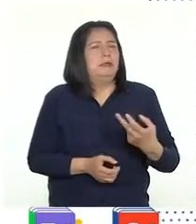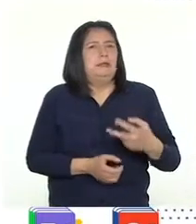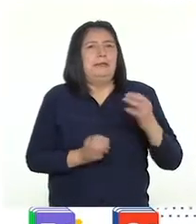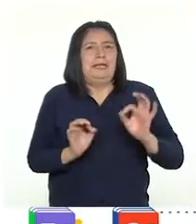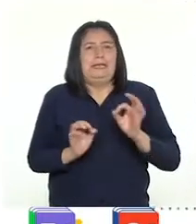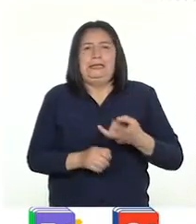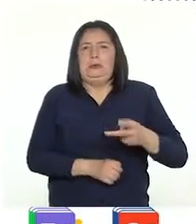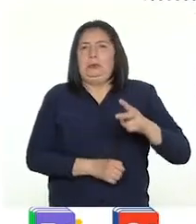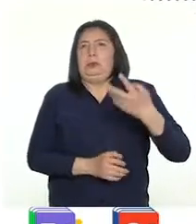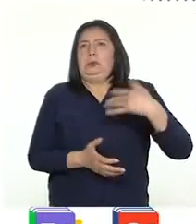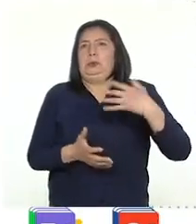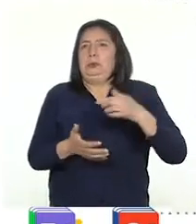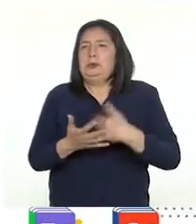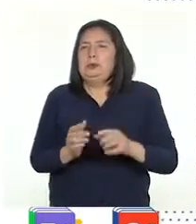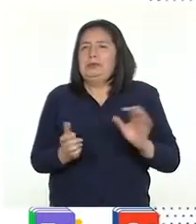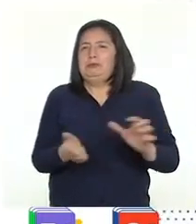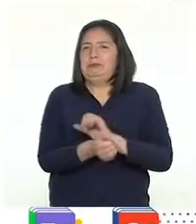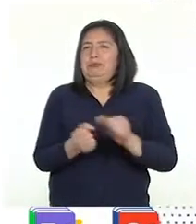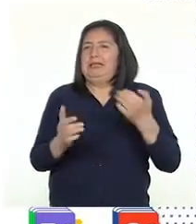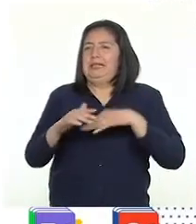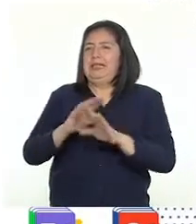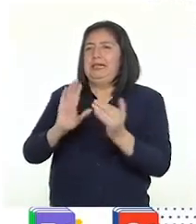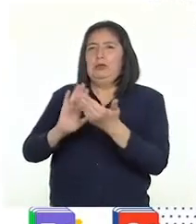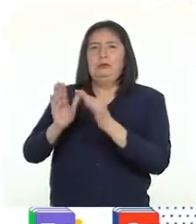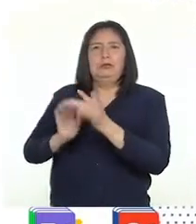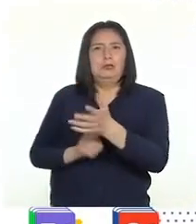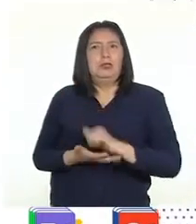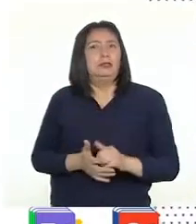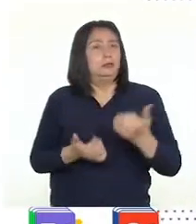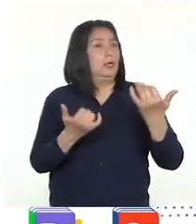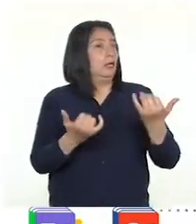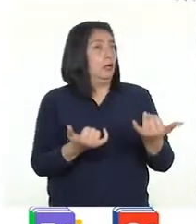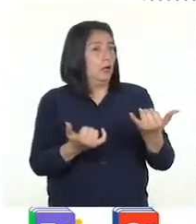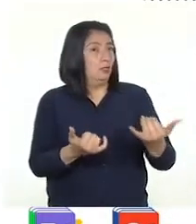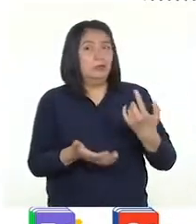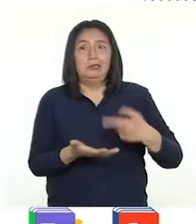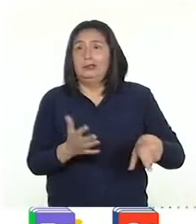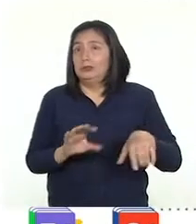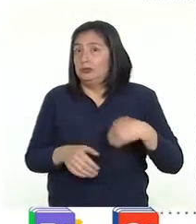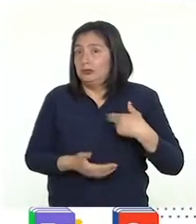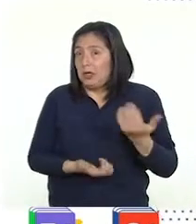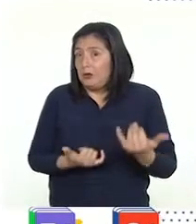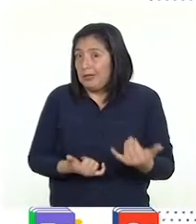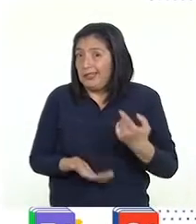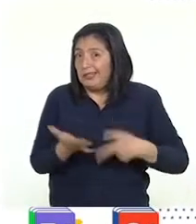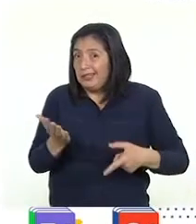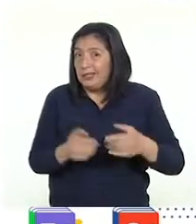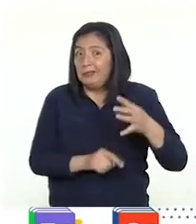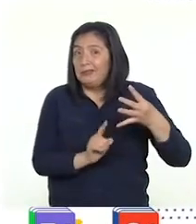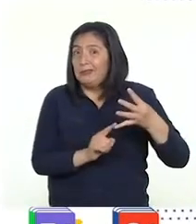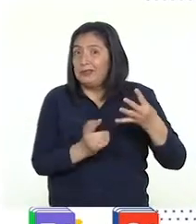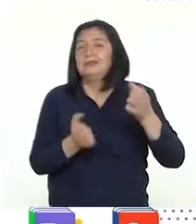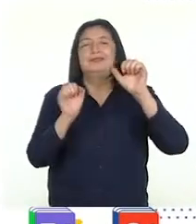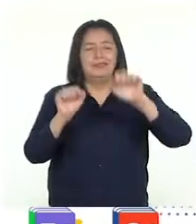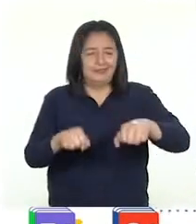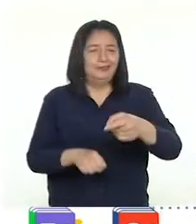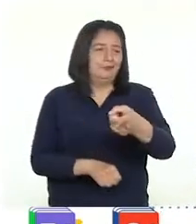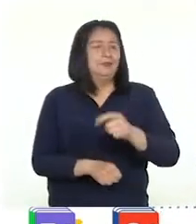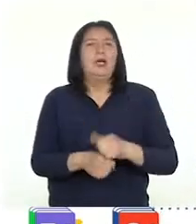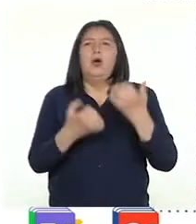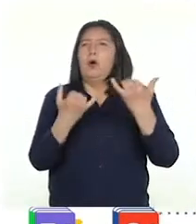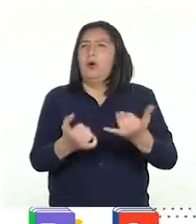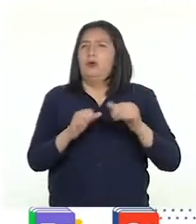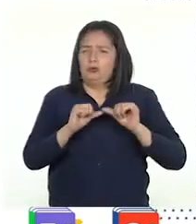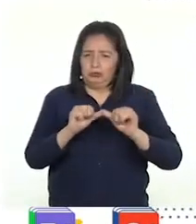de posibles desastres en nuestras comunidades. Entonces, lo que nos toca hoy es... ¡Así es!